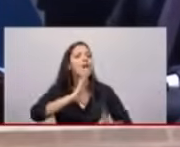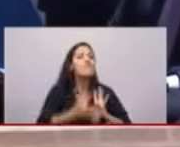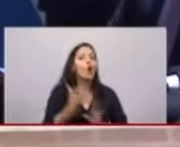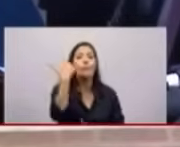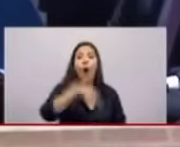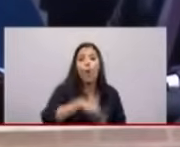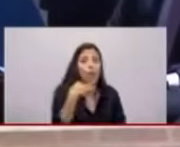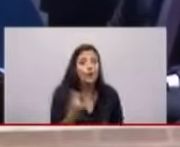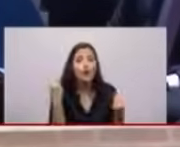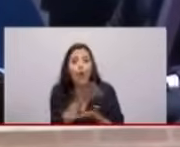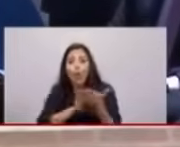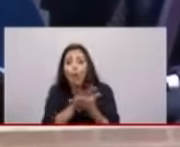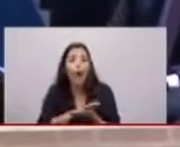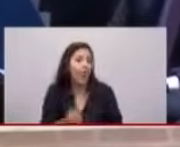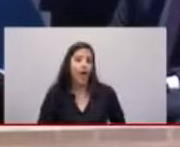ambas cosas?